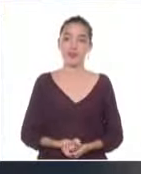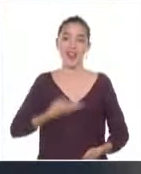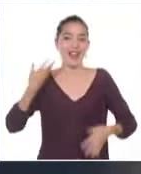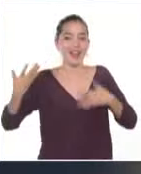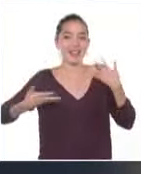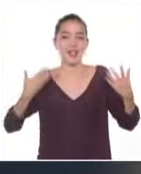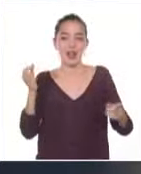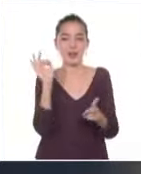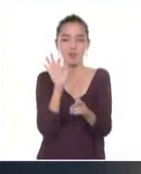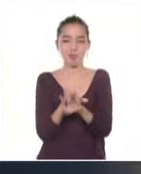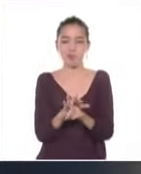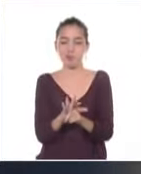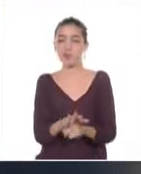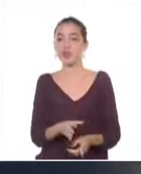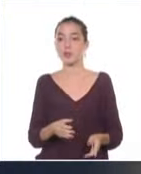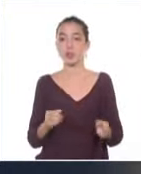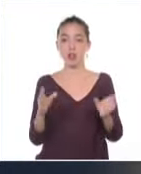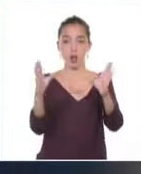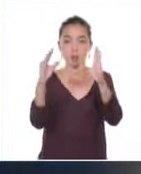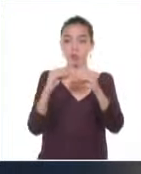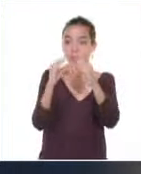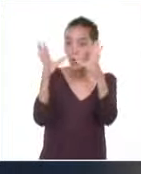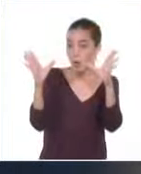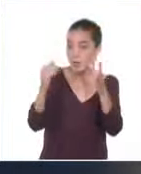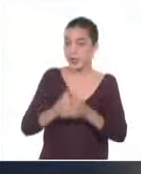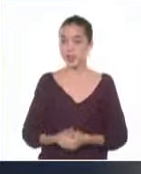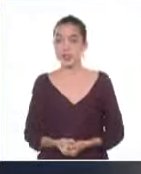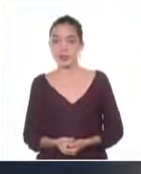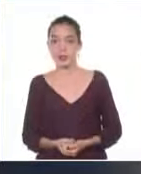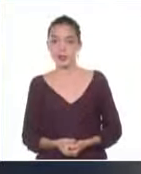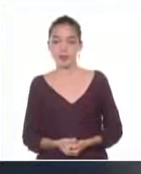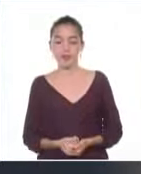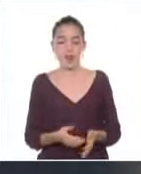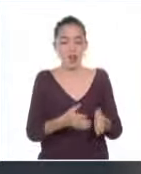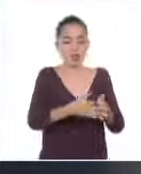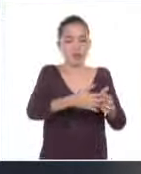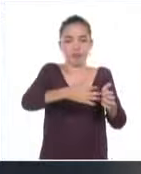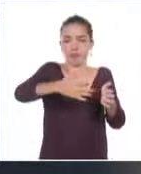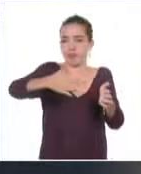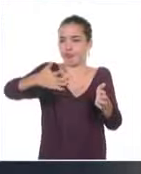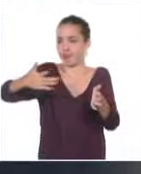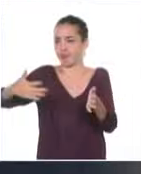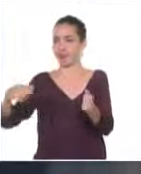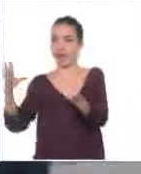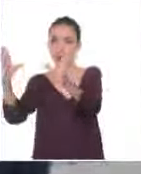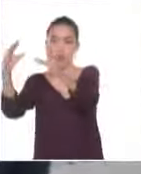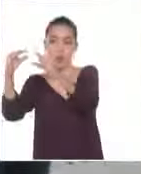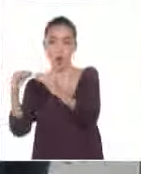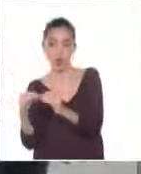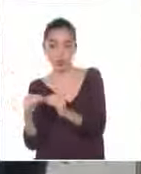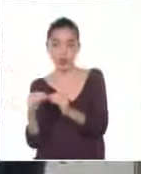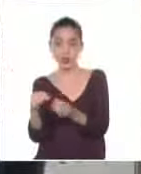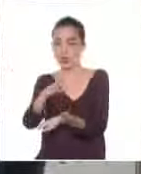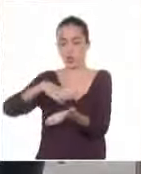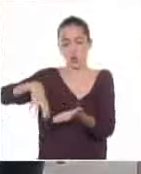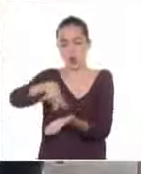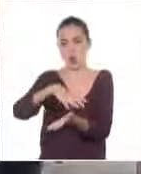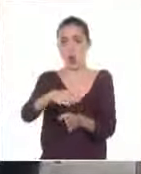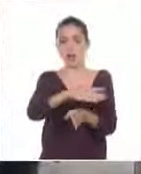un extenso programa infantil y se extenderán hasta la noche en varios escenarios de la comunidad.